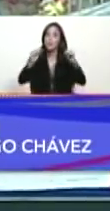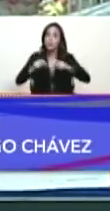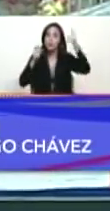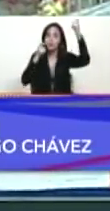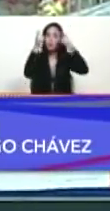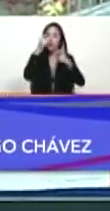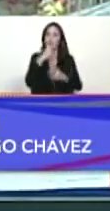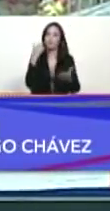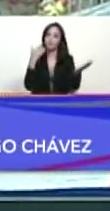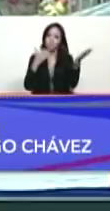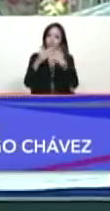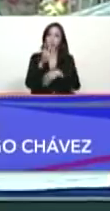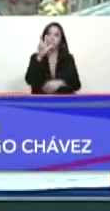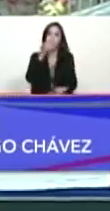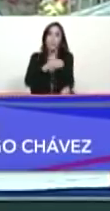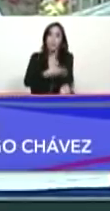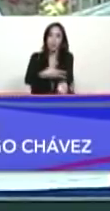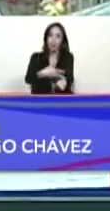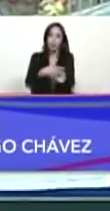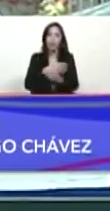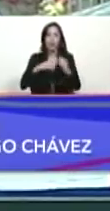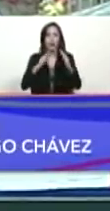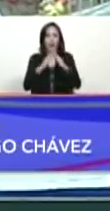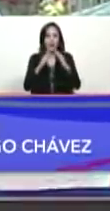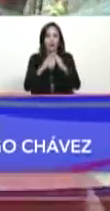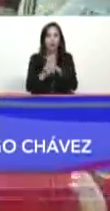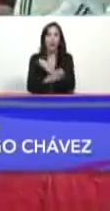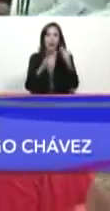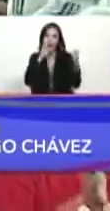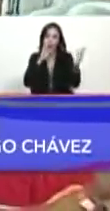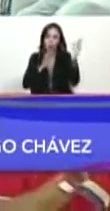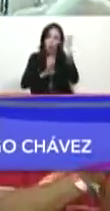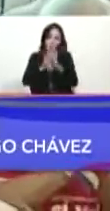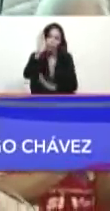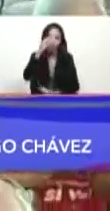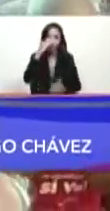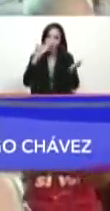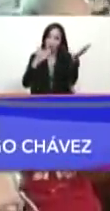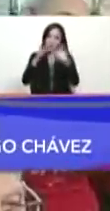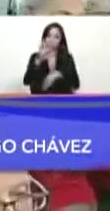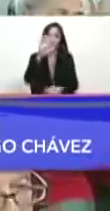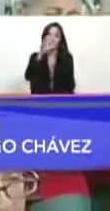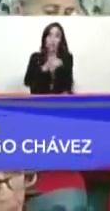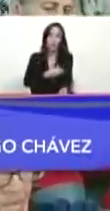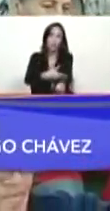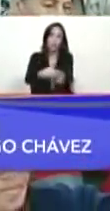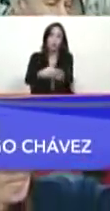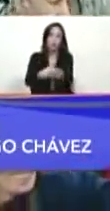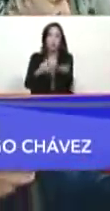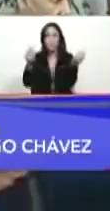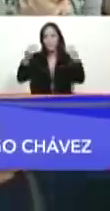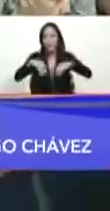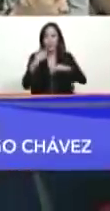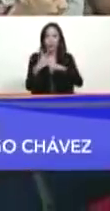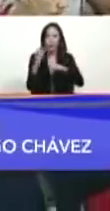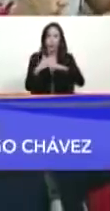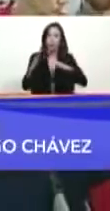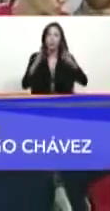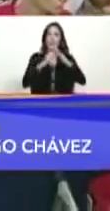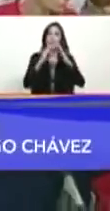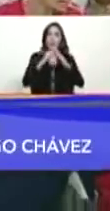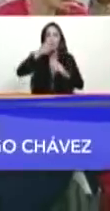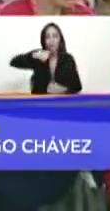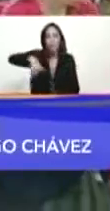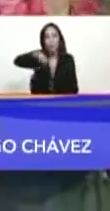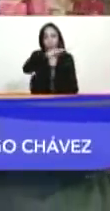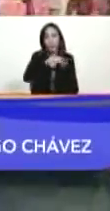Chávez, vamos a llegar a los 3 millones, rumbo a 5 millones o más de viviendas para el pueblo. Nada ni